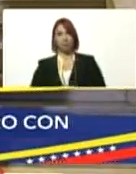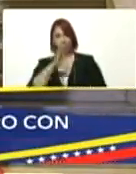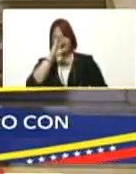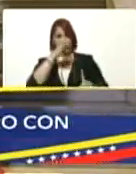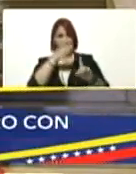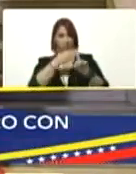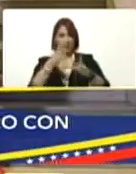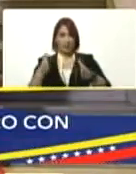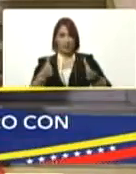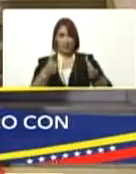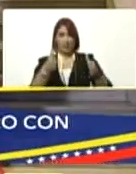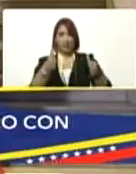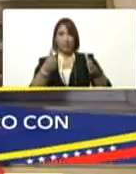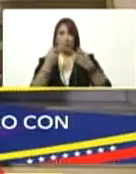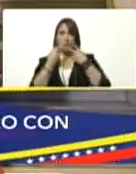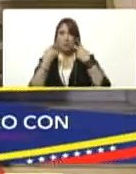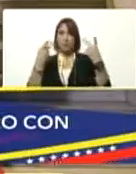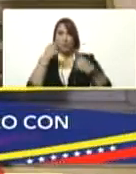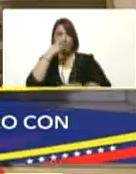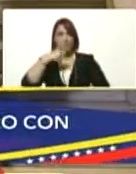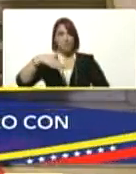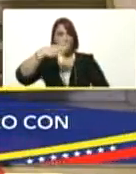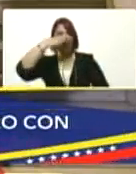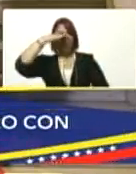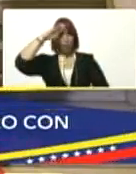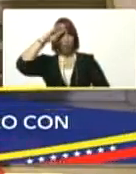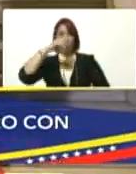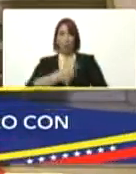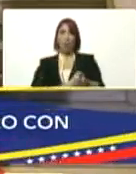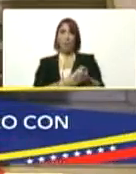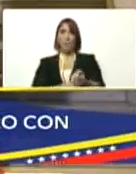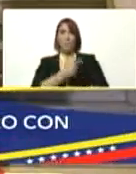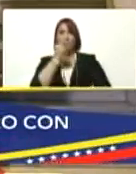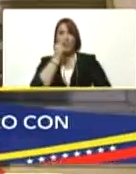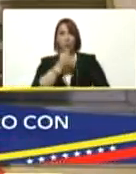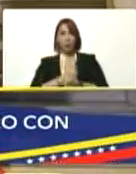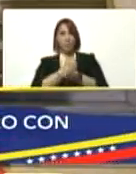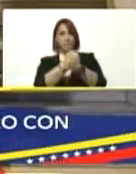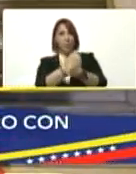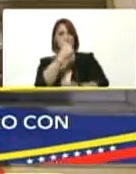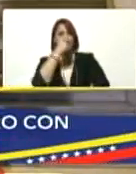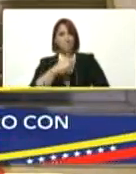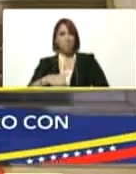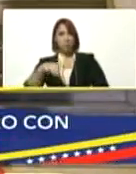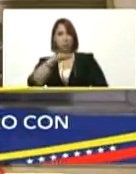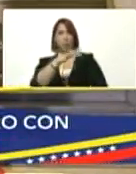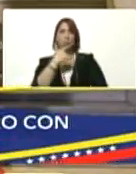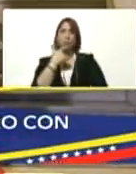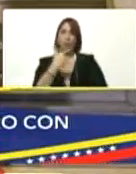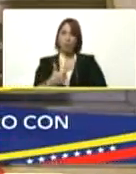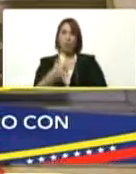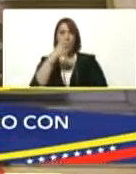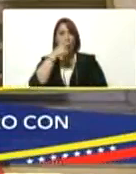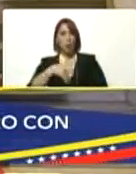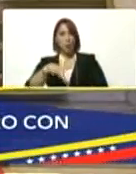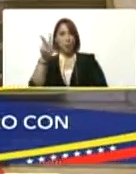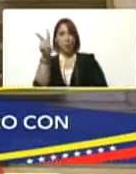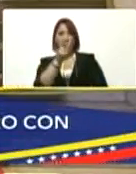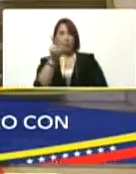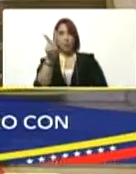pues. Se lo decimos al pueblo de Cuba, a nuestro hermano y amado pueblo, se lo decimos al pueblo de